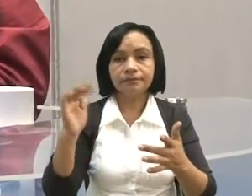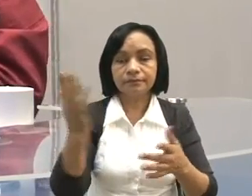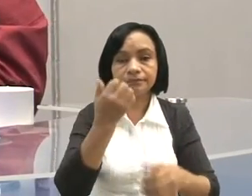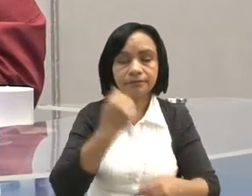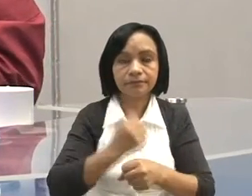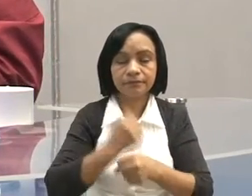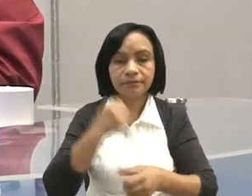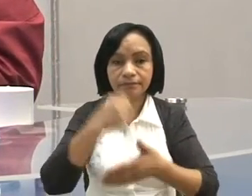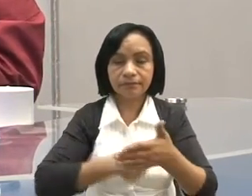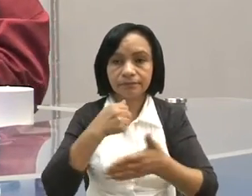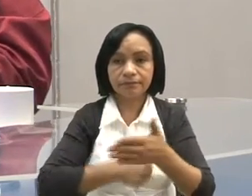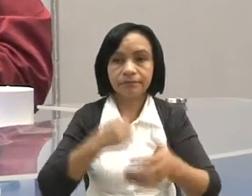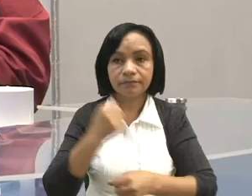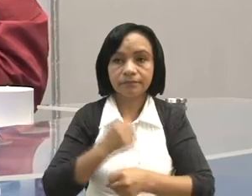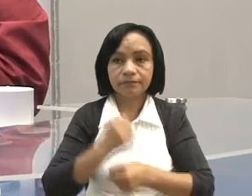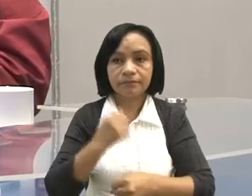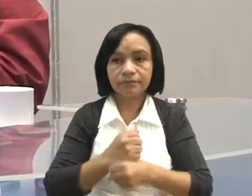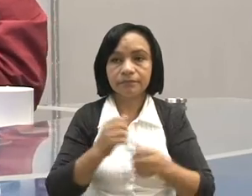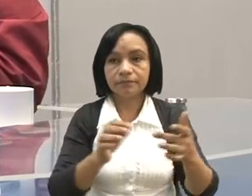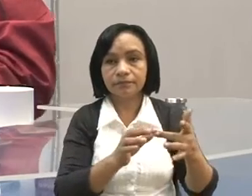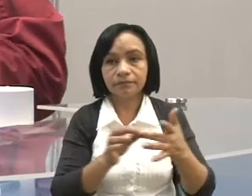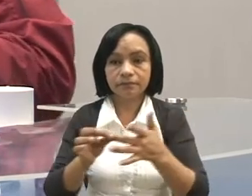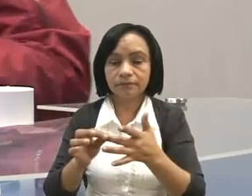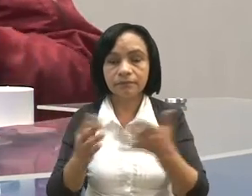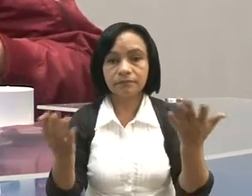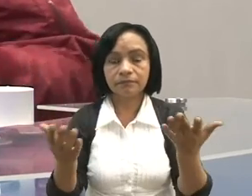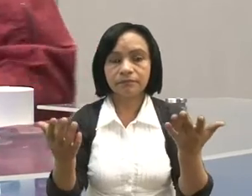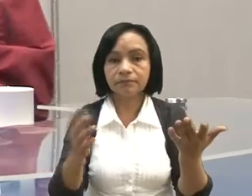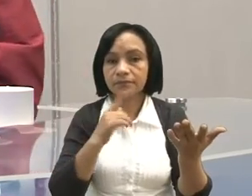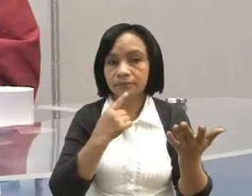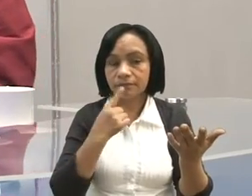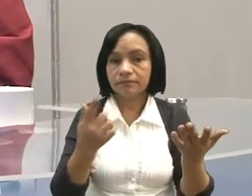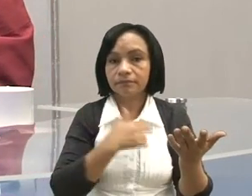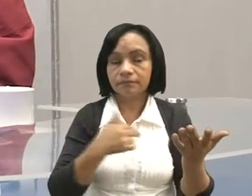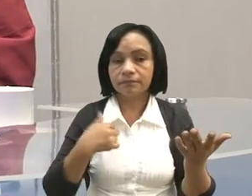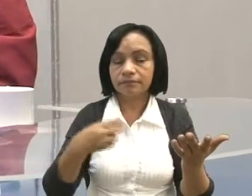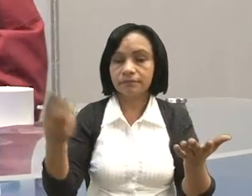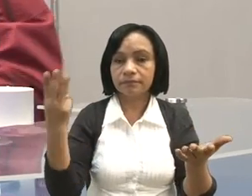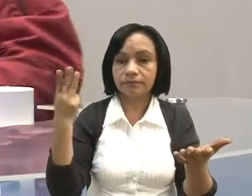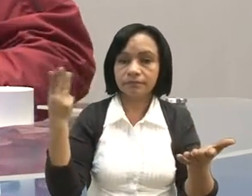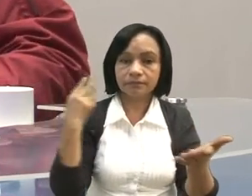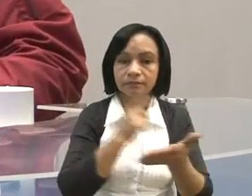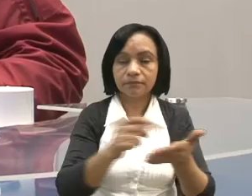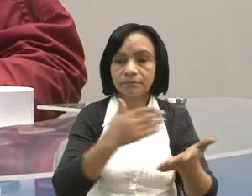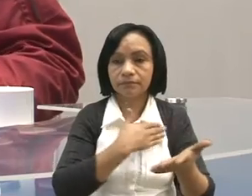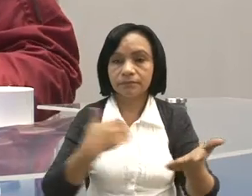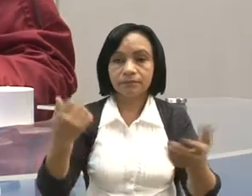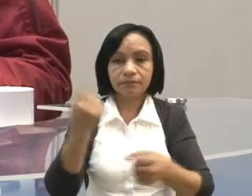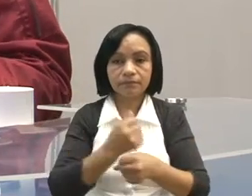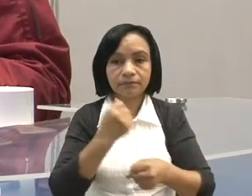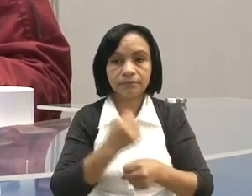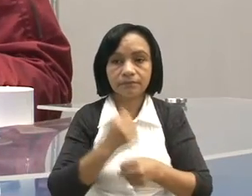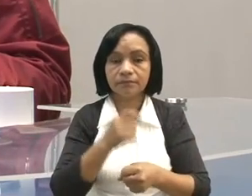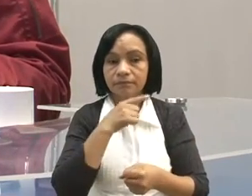ha hecho para actualizar, para profesionalizar y obviamente para que el maestro y la maestra tengan mejores herramientas,